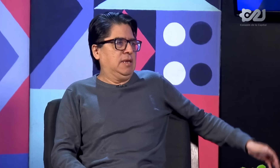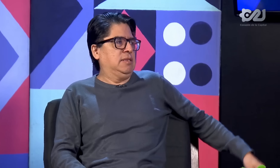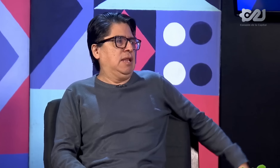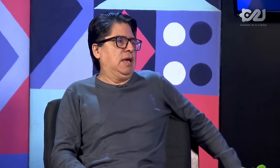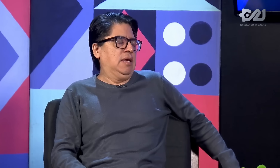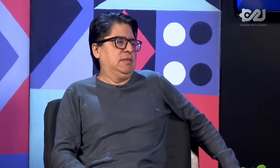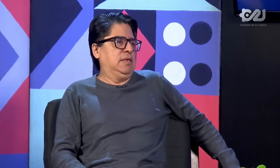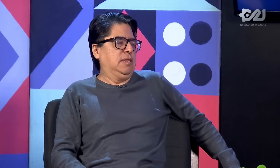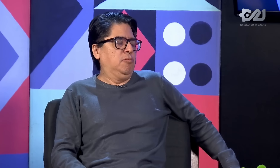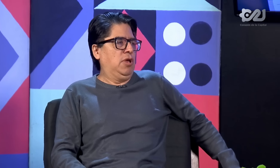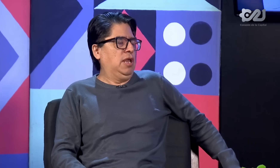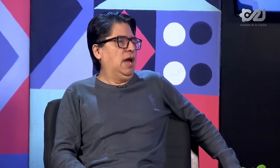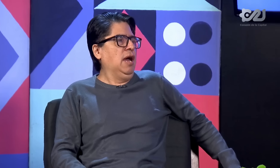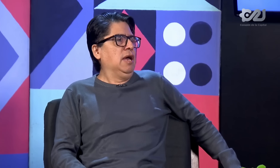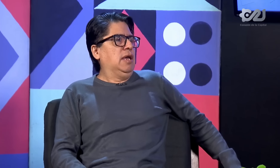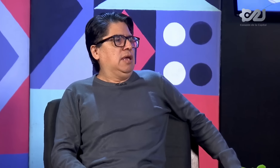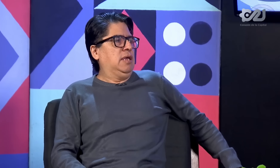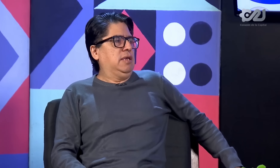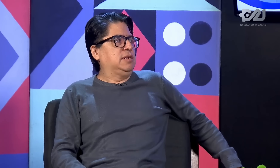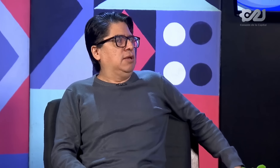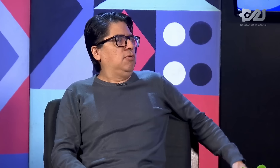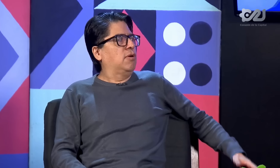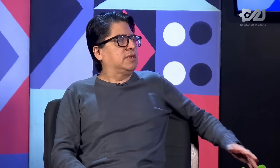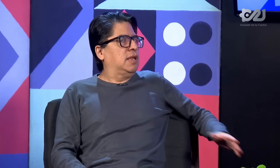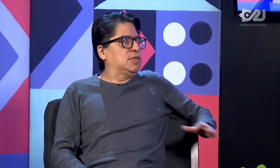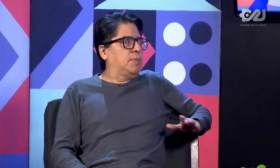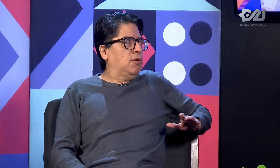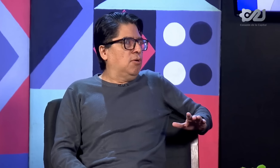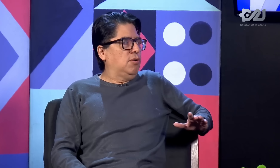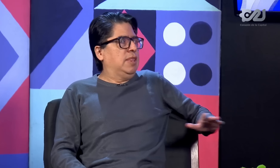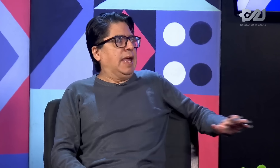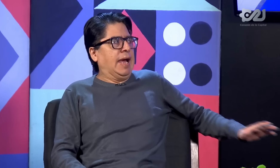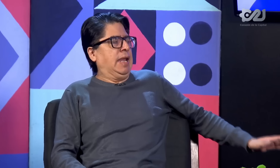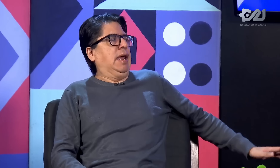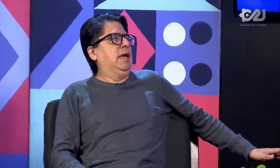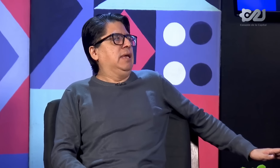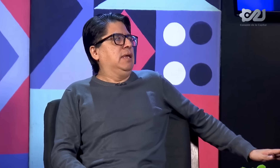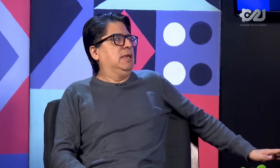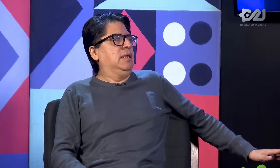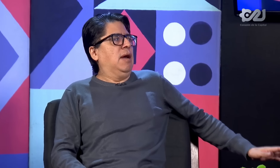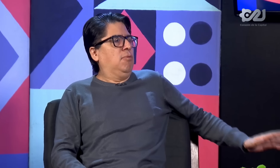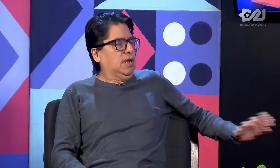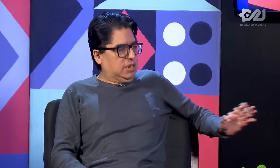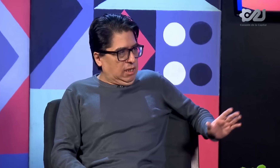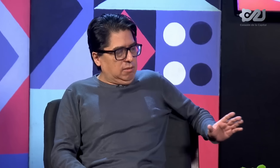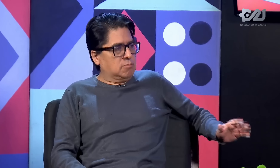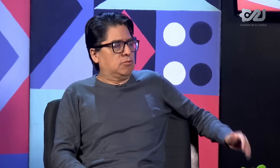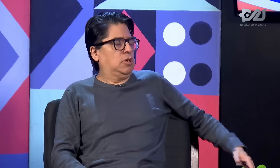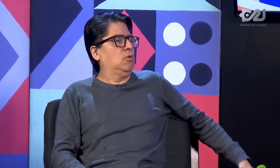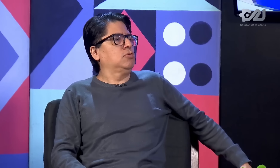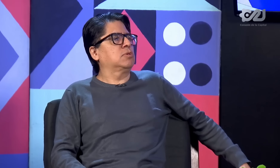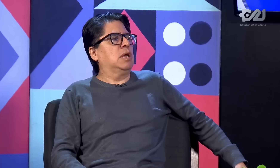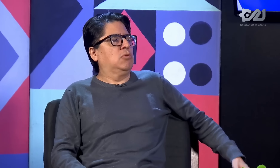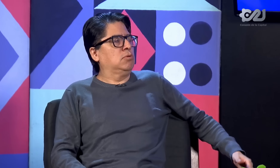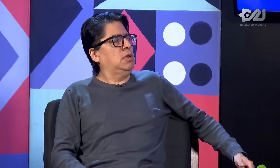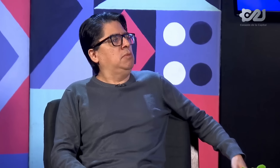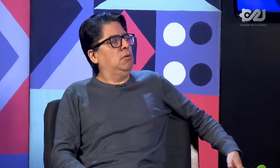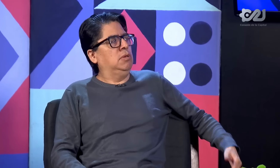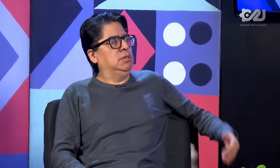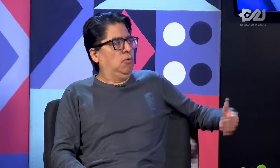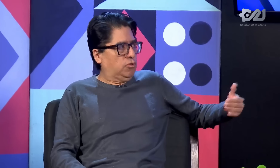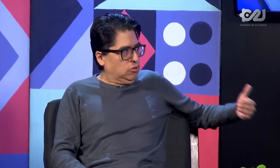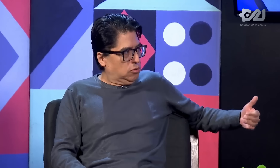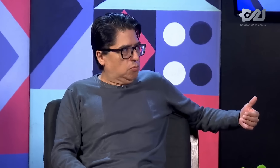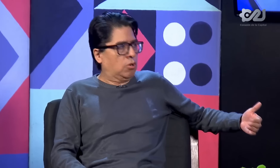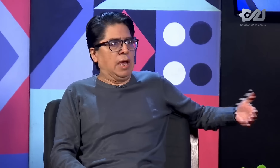candidata de Morena. Hicieron lo que se les pegó la gana. Y aún así consiguieron sus 14